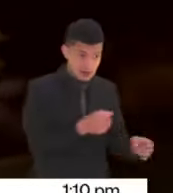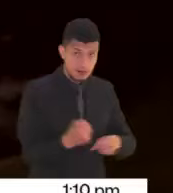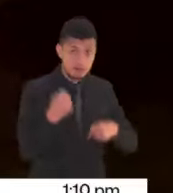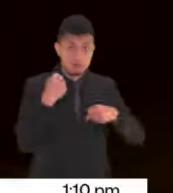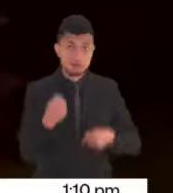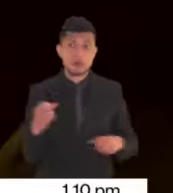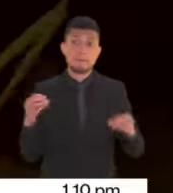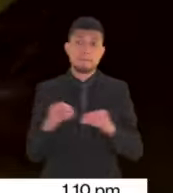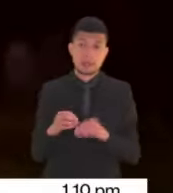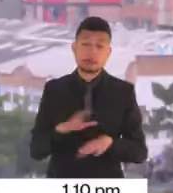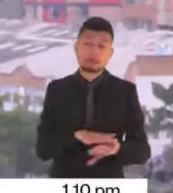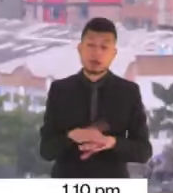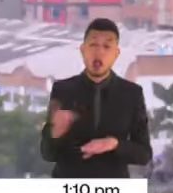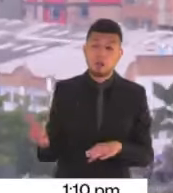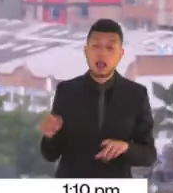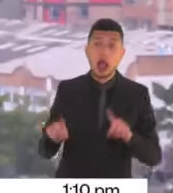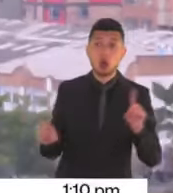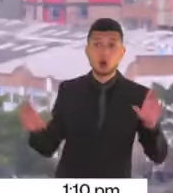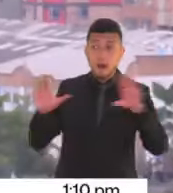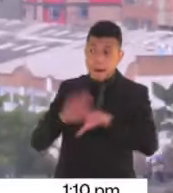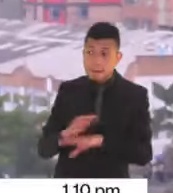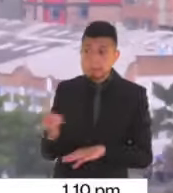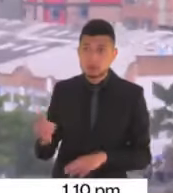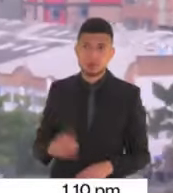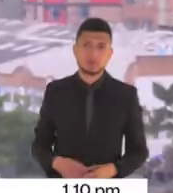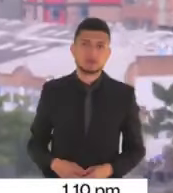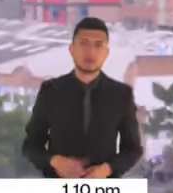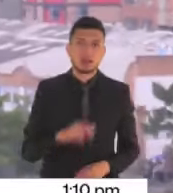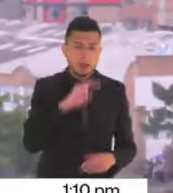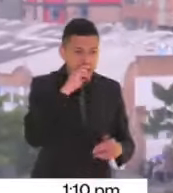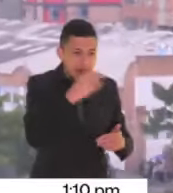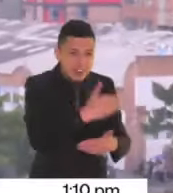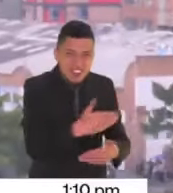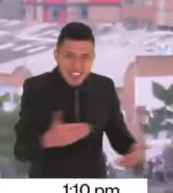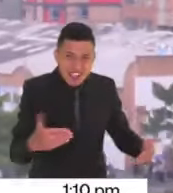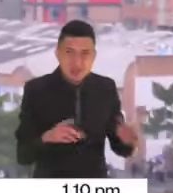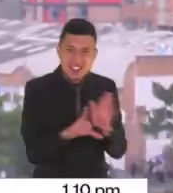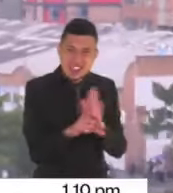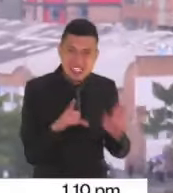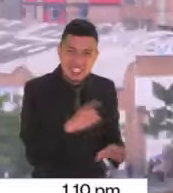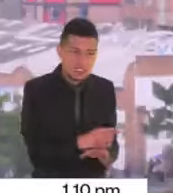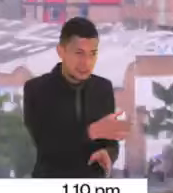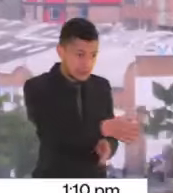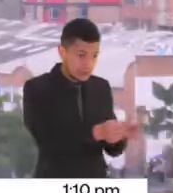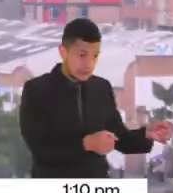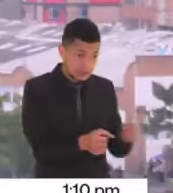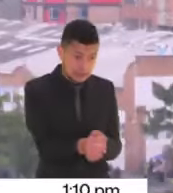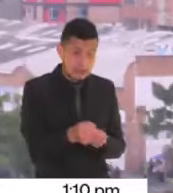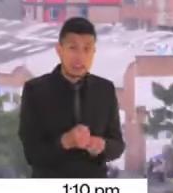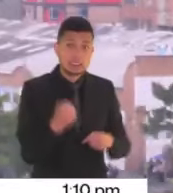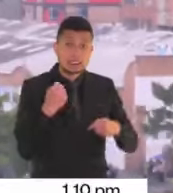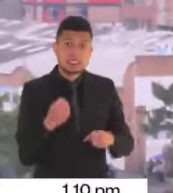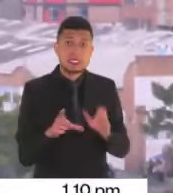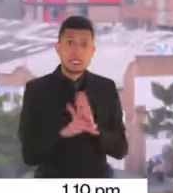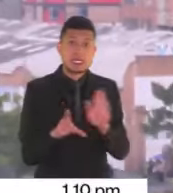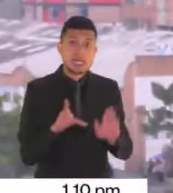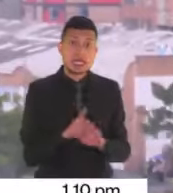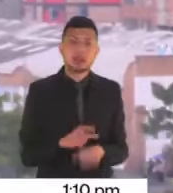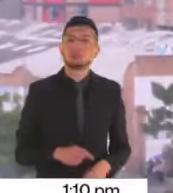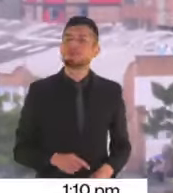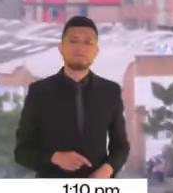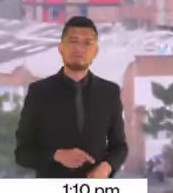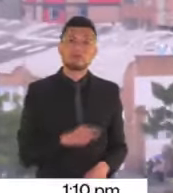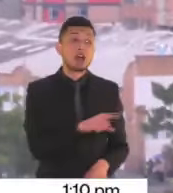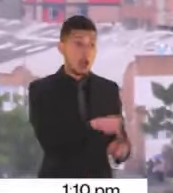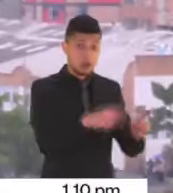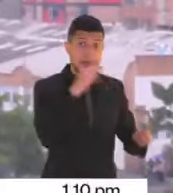gran subregistro. El reclutamiento y el uso de niños y niñas menores de edad en actividades ilícitas es un delito. Así el niño levante la mano, diga yo